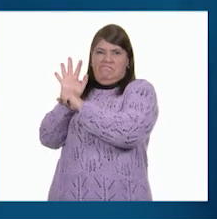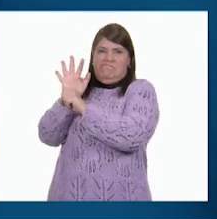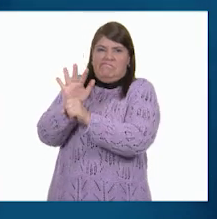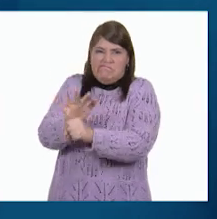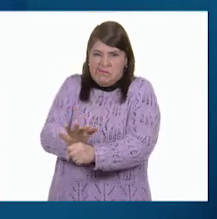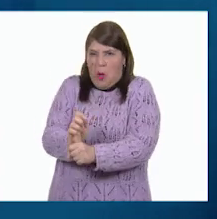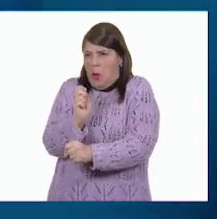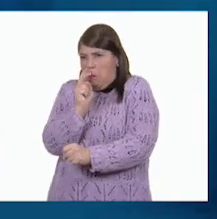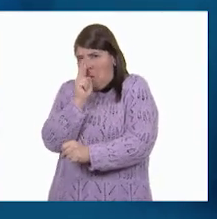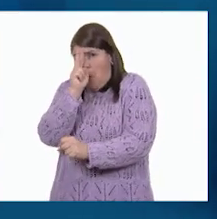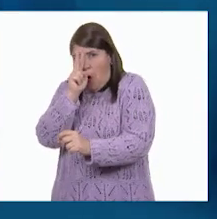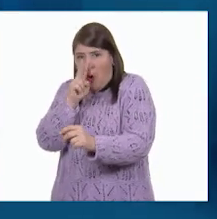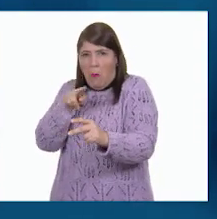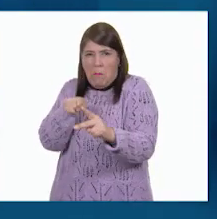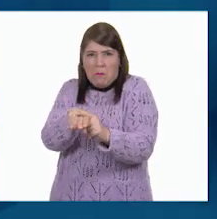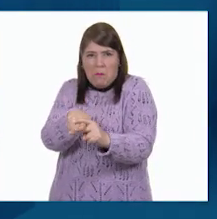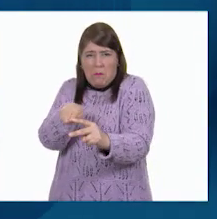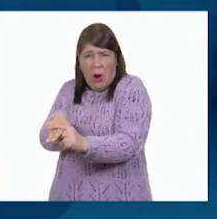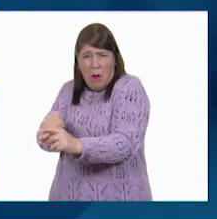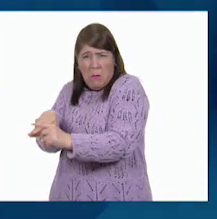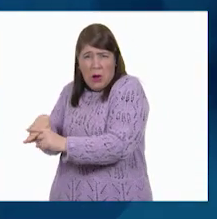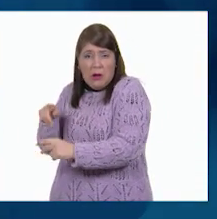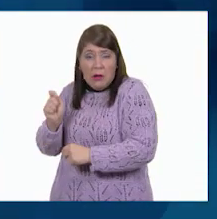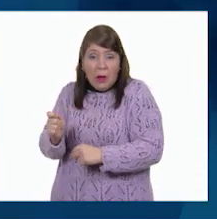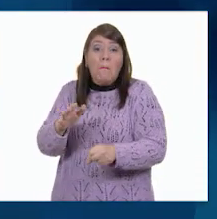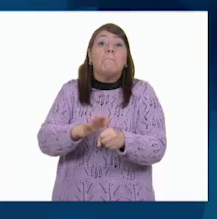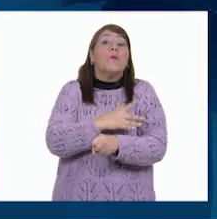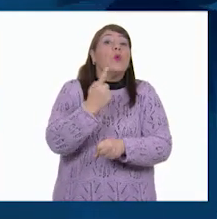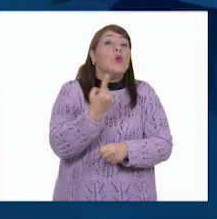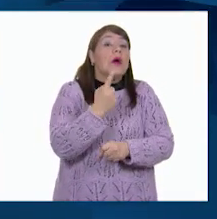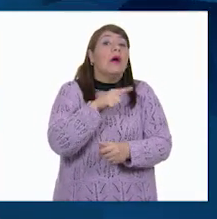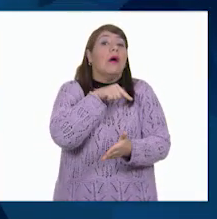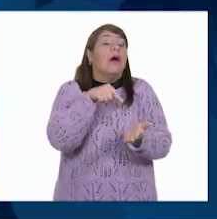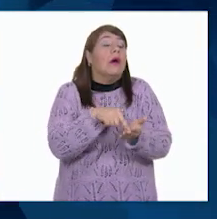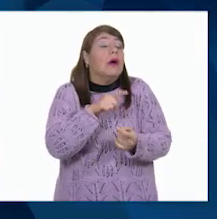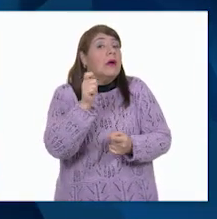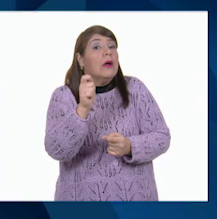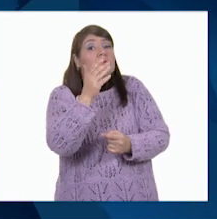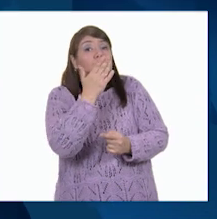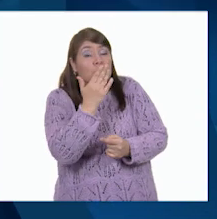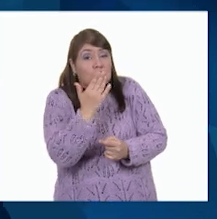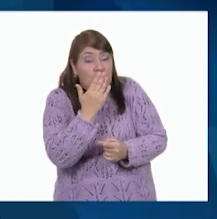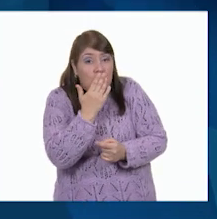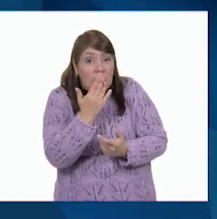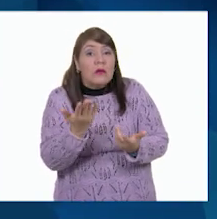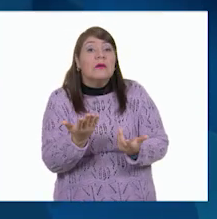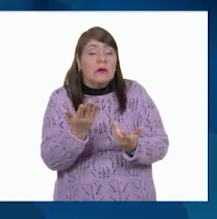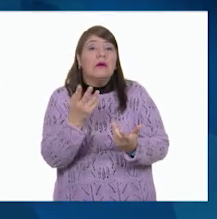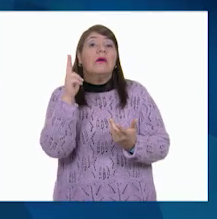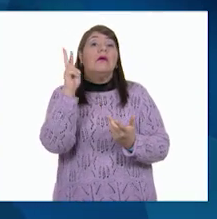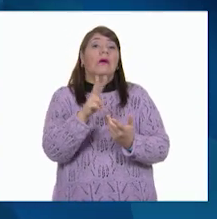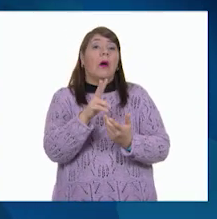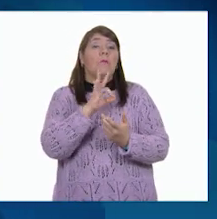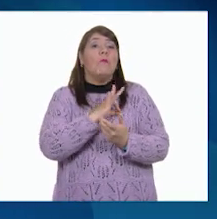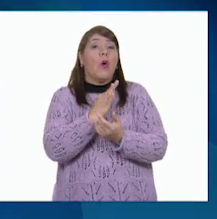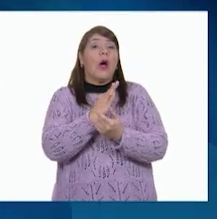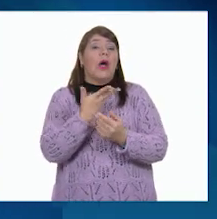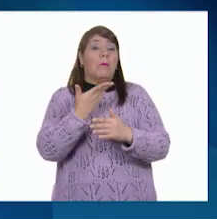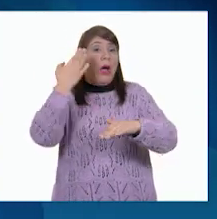y la violencia. Porque en el caso de Sonora incluso permitieron la entrada